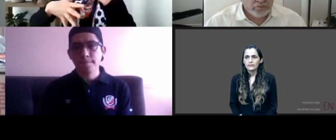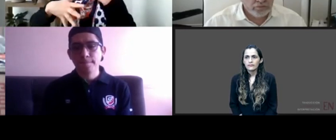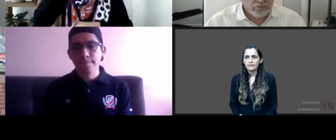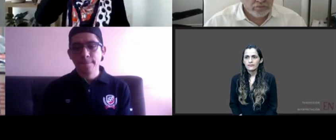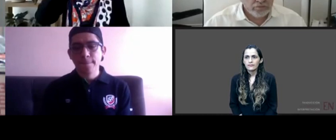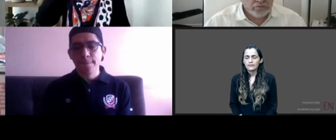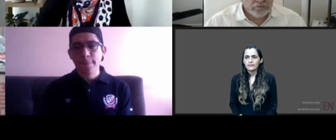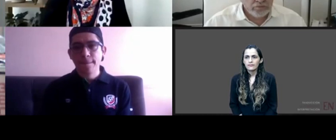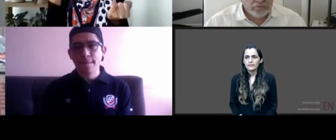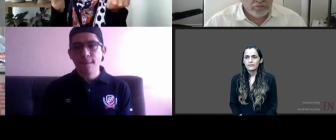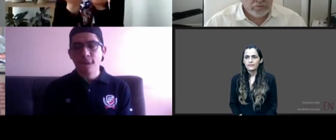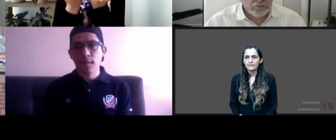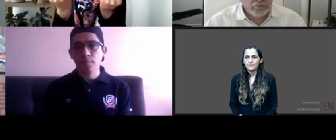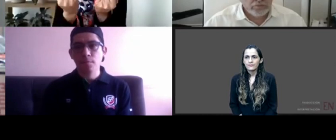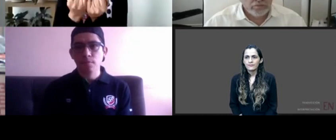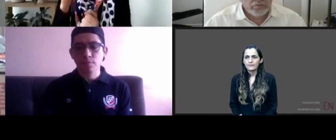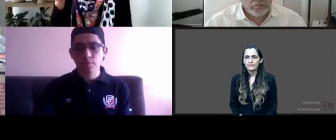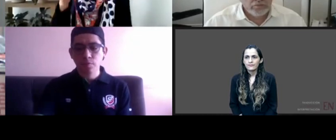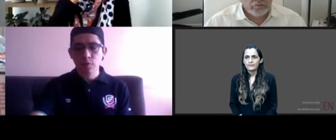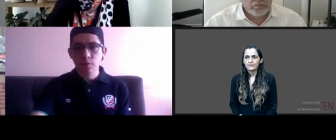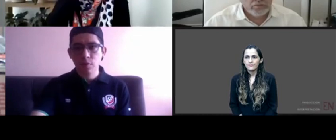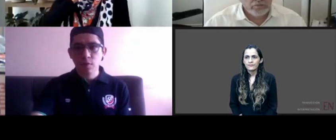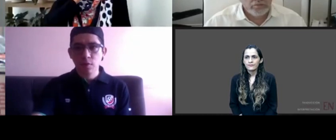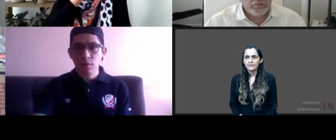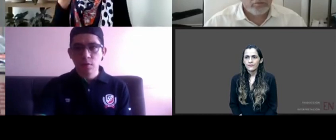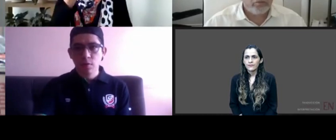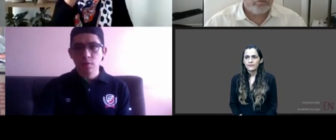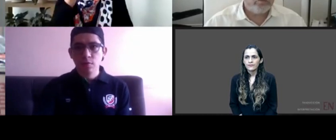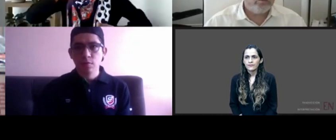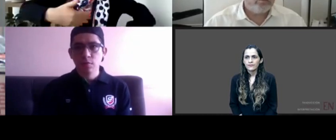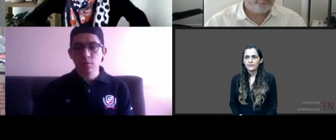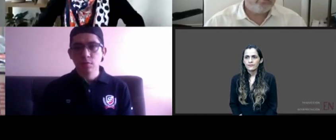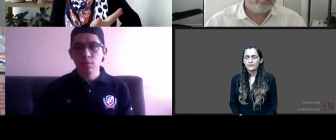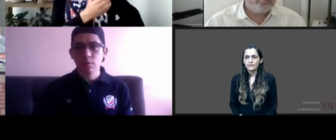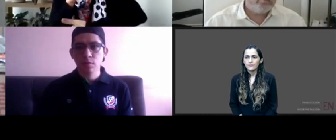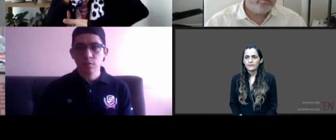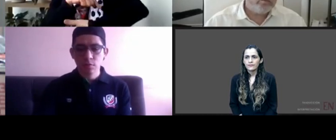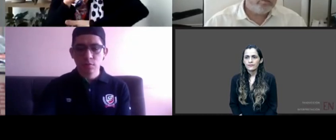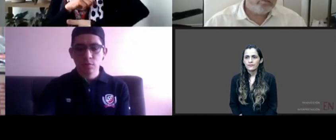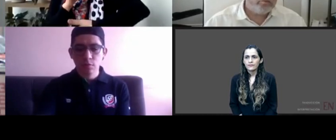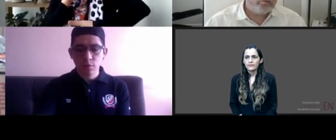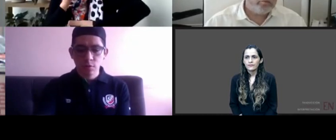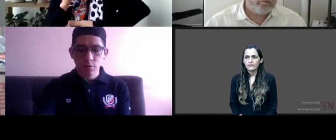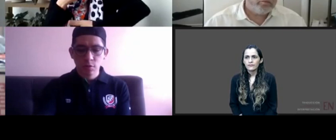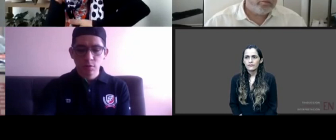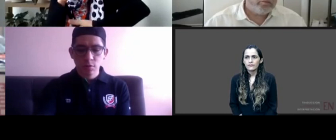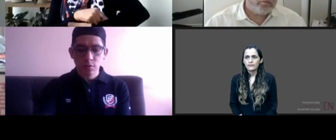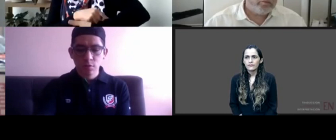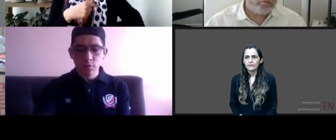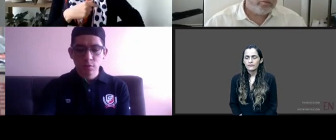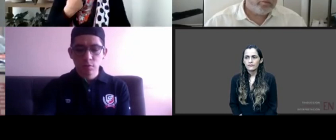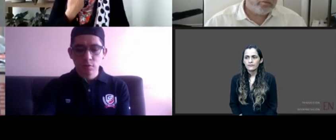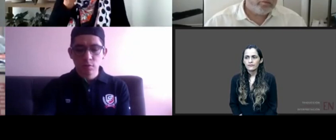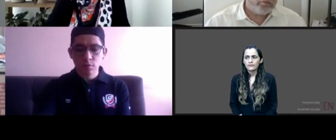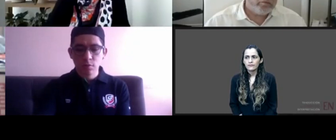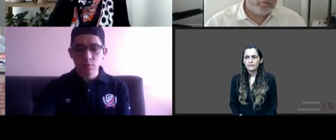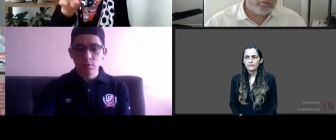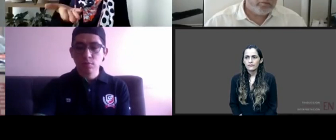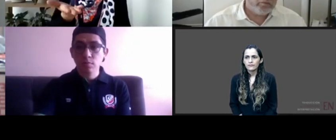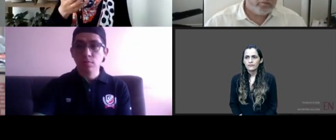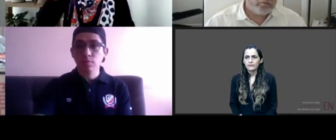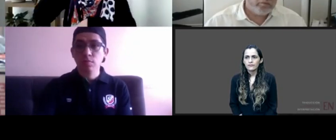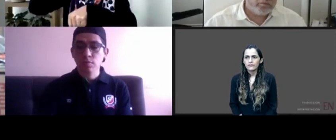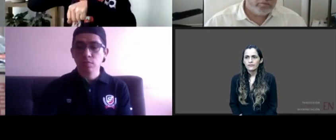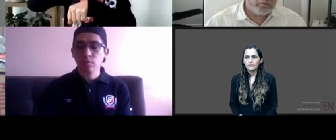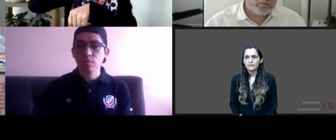complicado. Para las personas sordas, la educación debería adecuarse, darse en lengua de señas y todos los maestros en este caso deberían